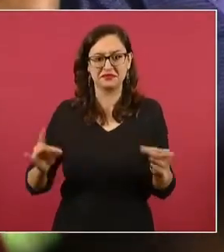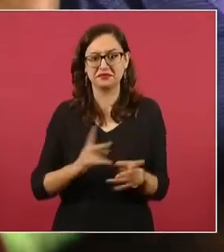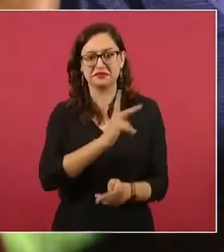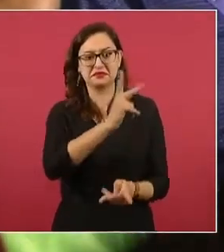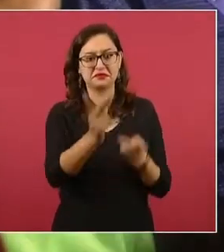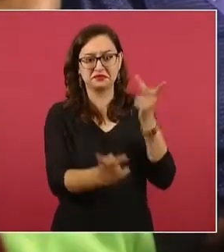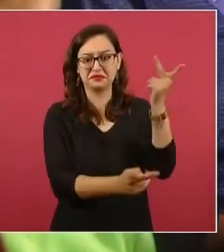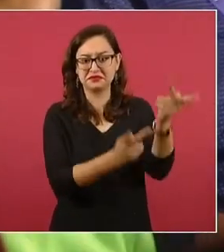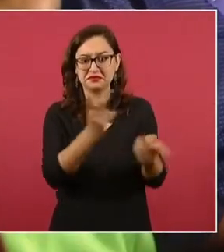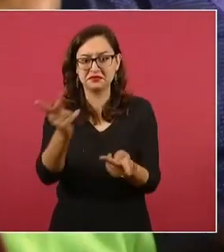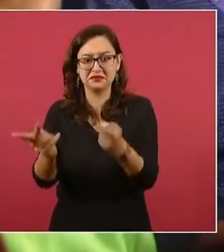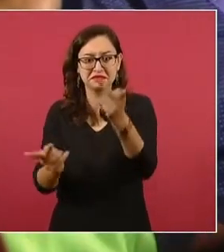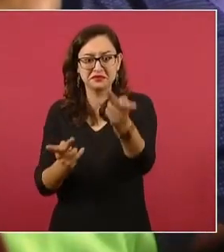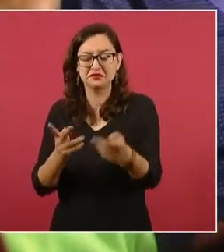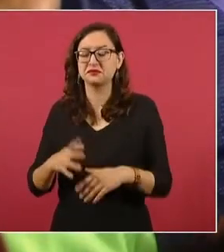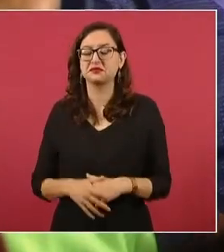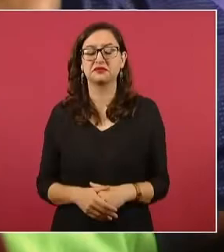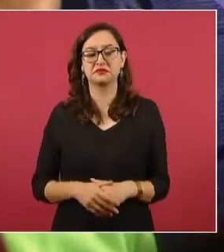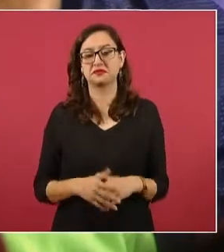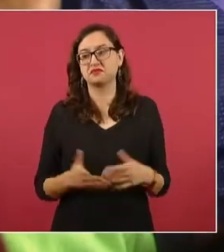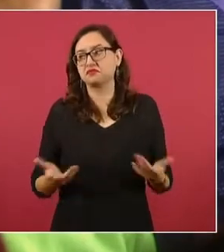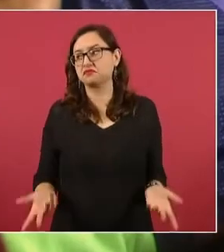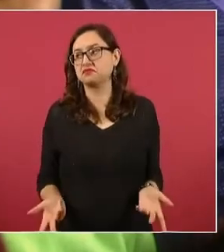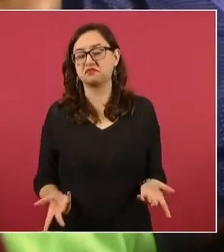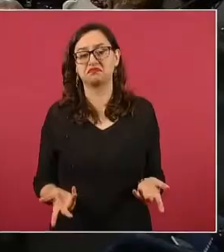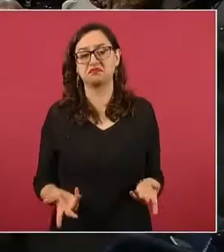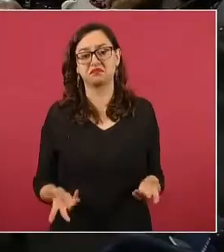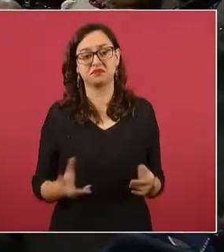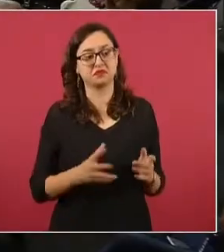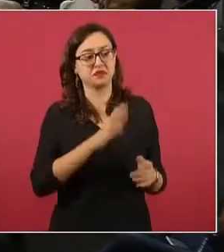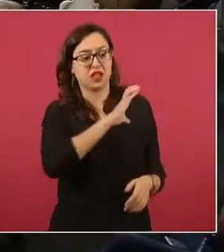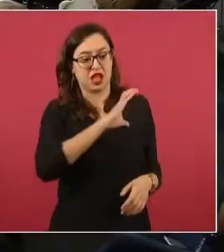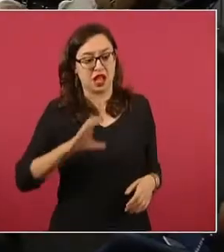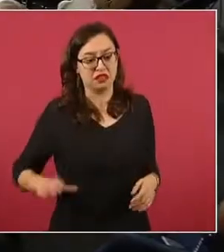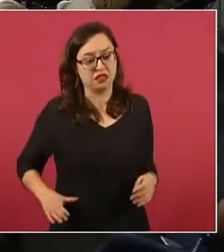Se hacen 2, 3 encuestas.